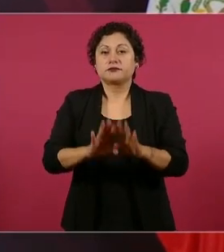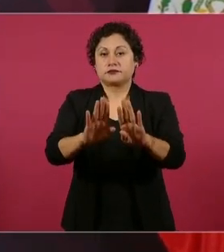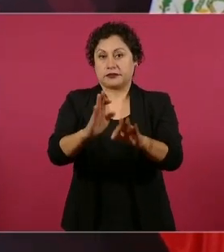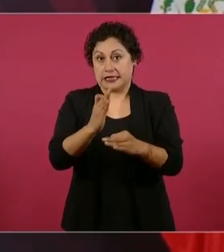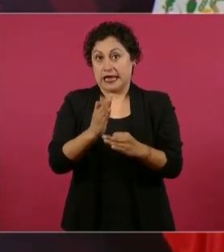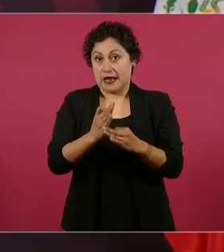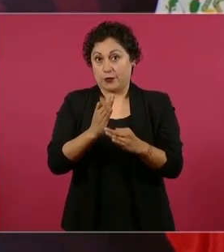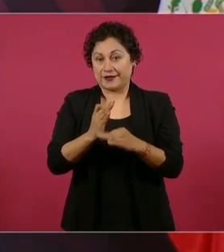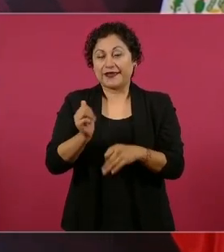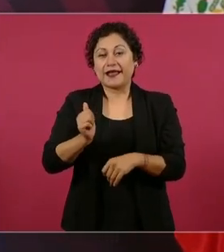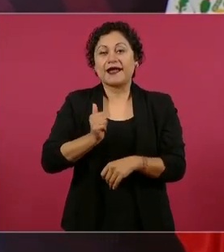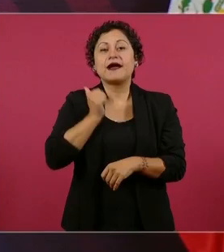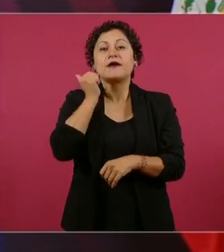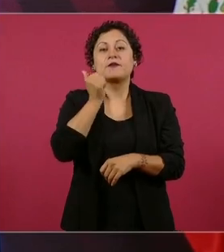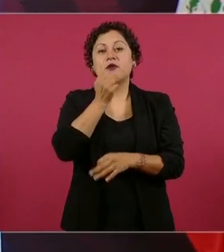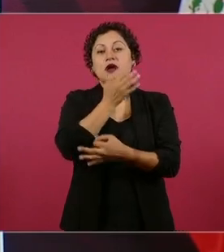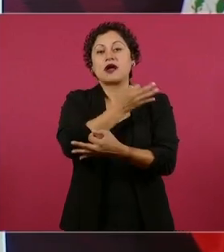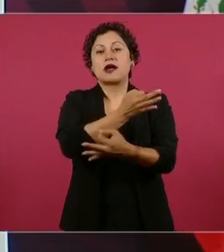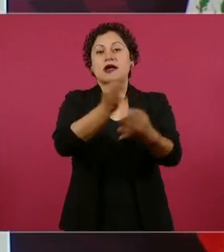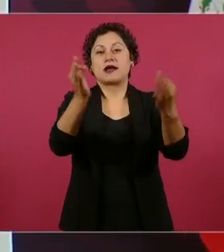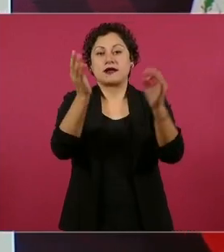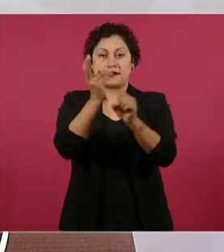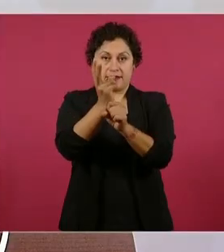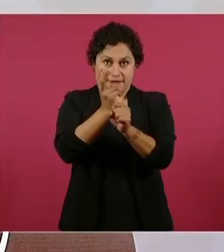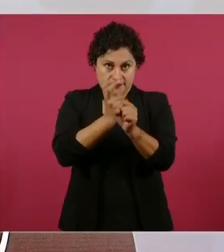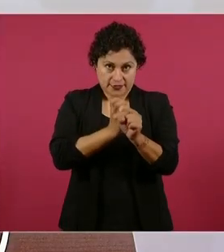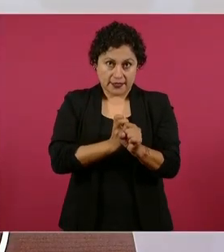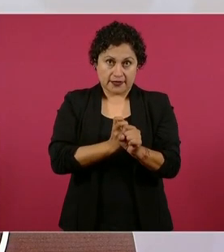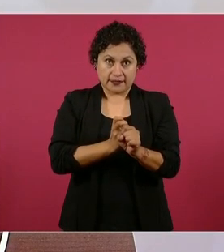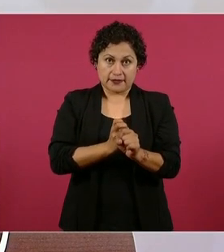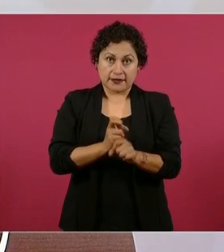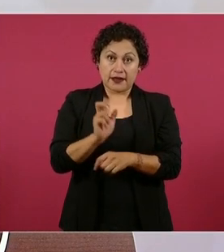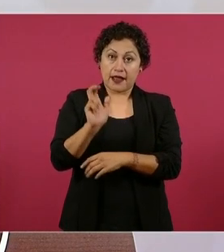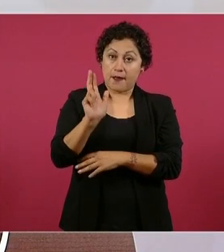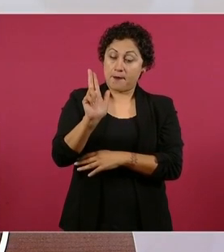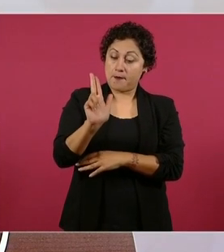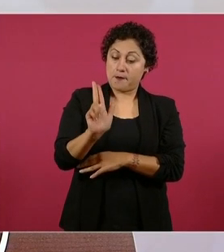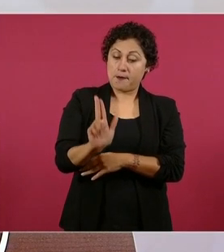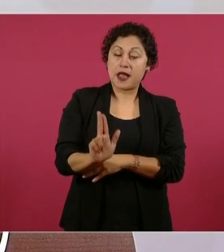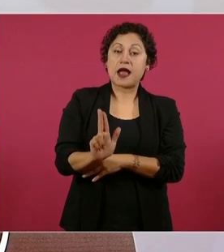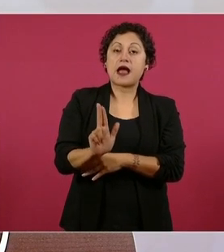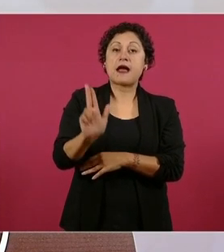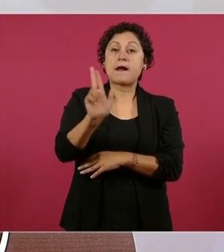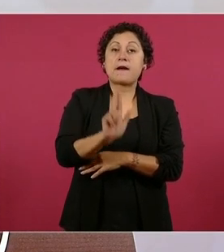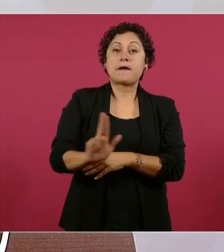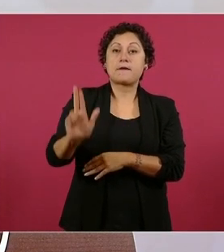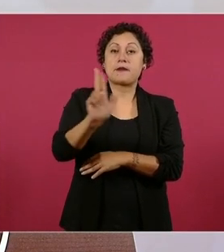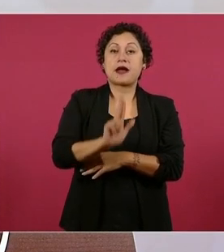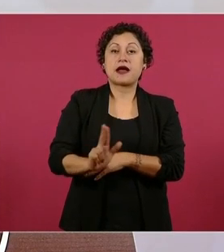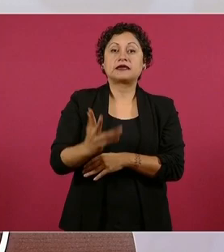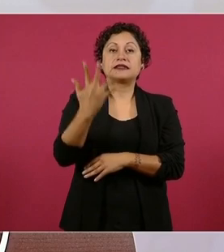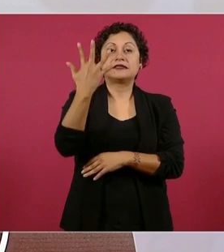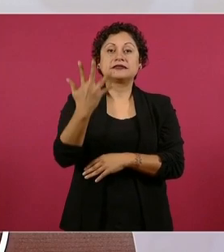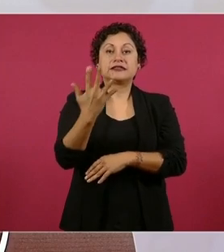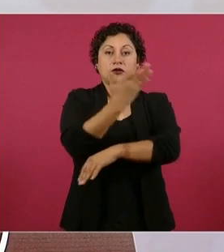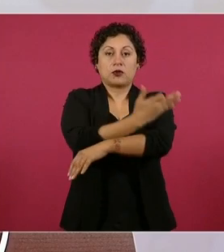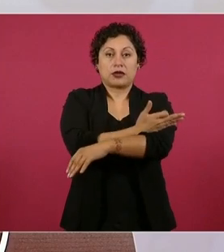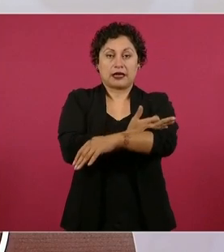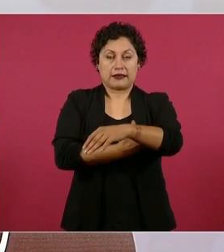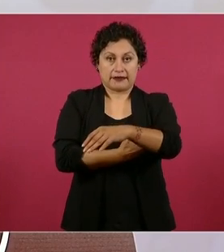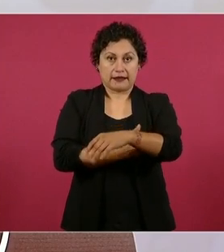es el martes a las 5:00 p.m. en el Zócalo.